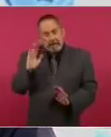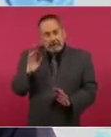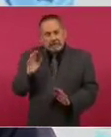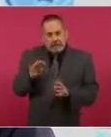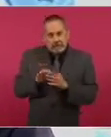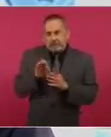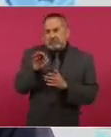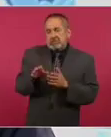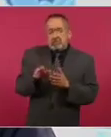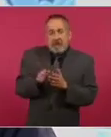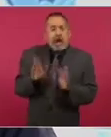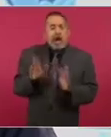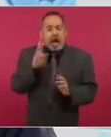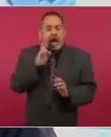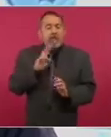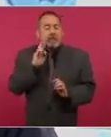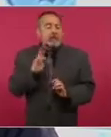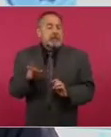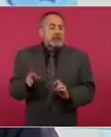abierta